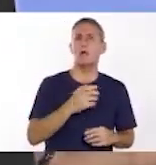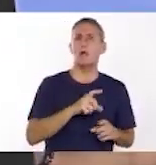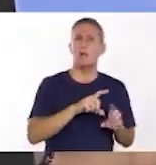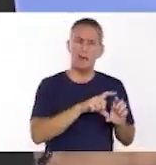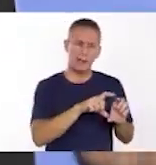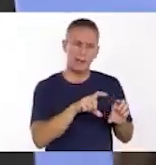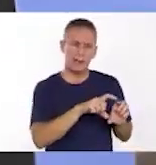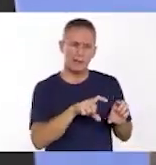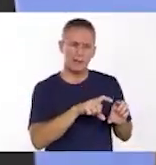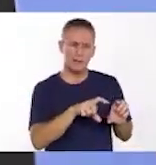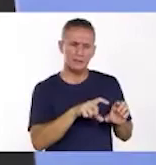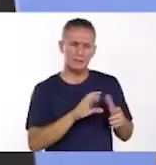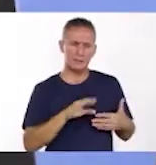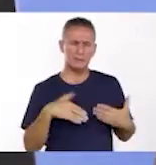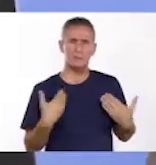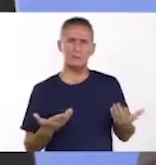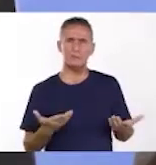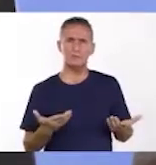argumento?